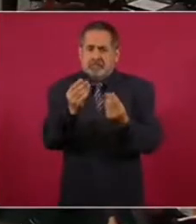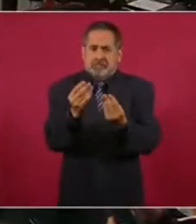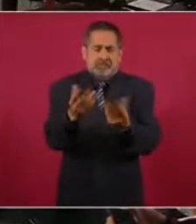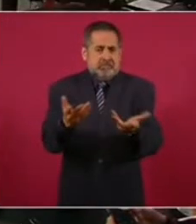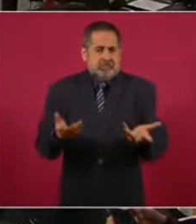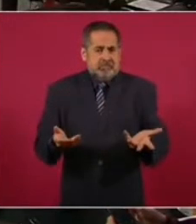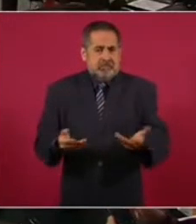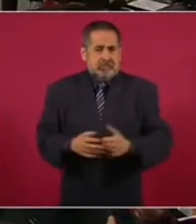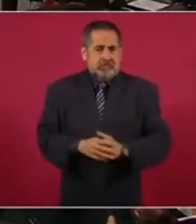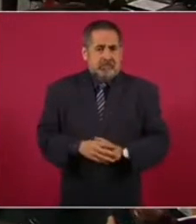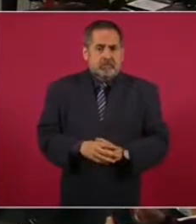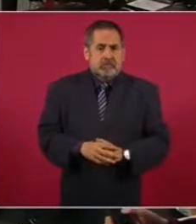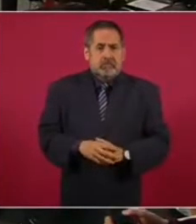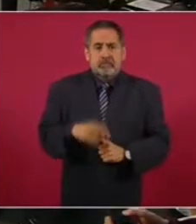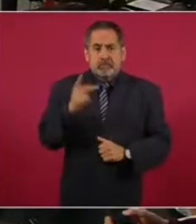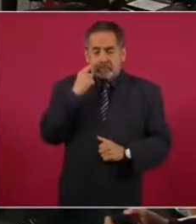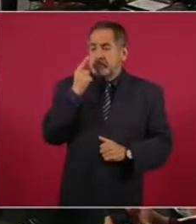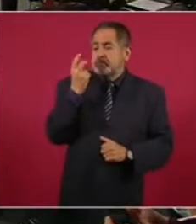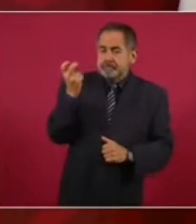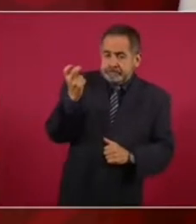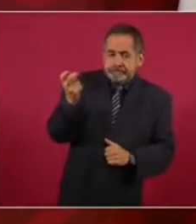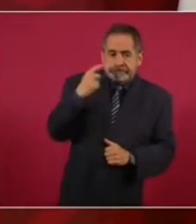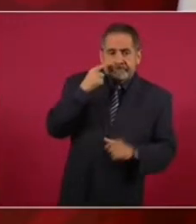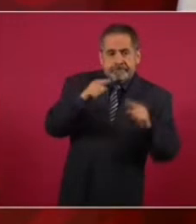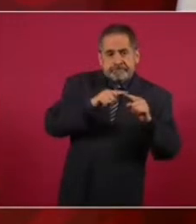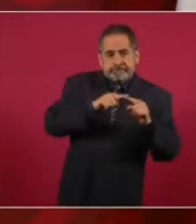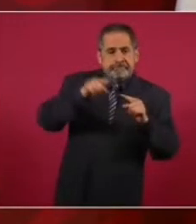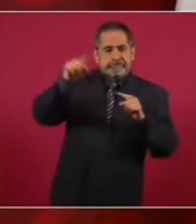por esto que encontramos,